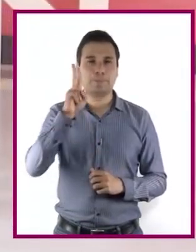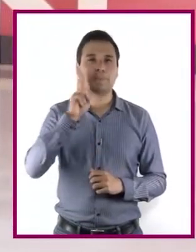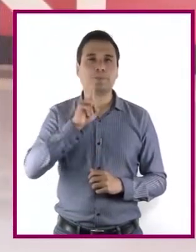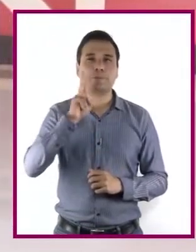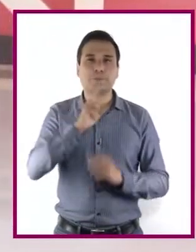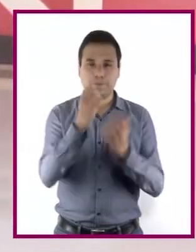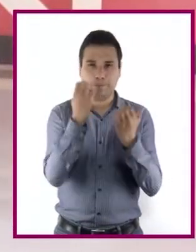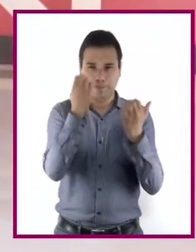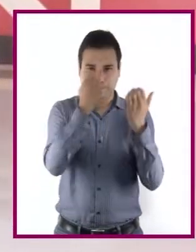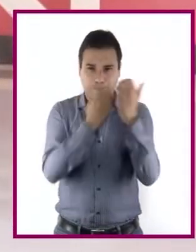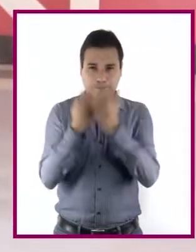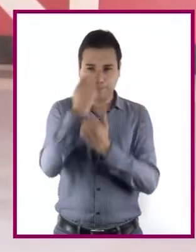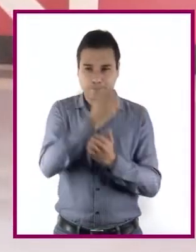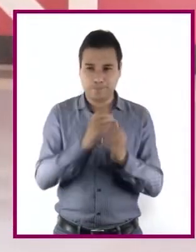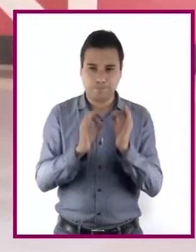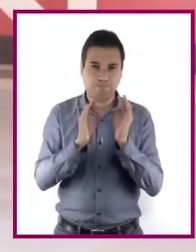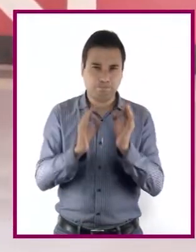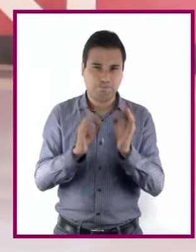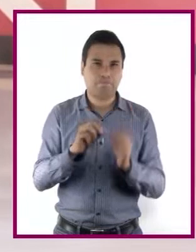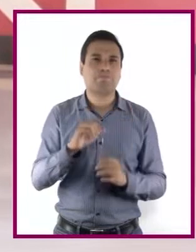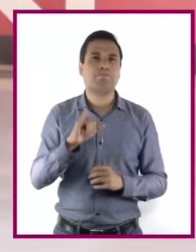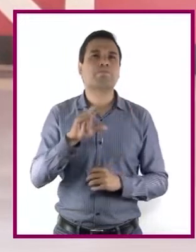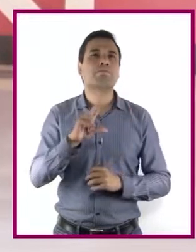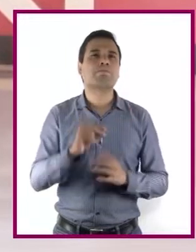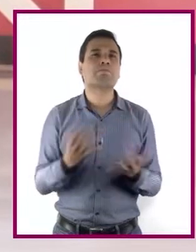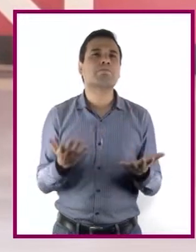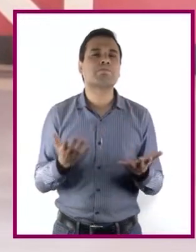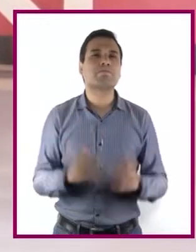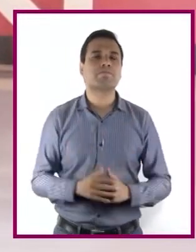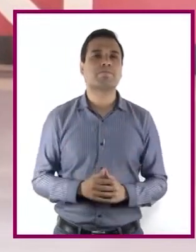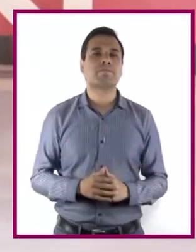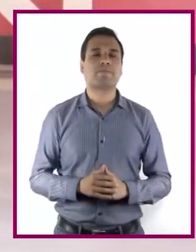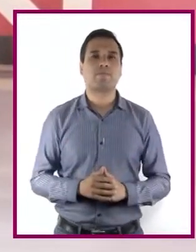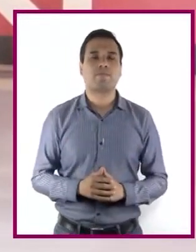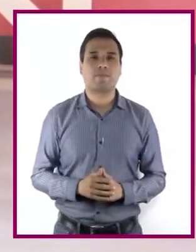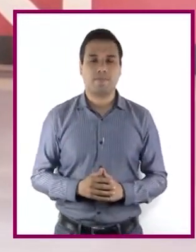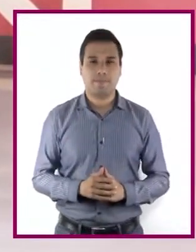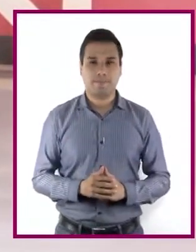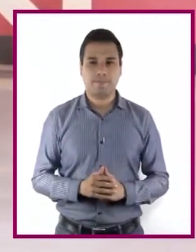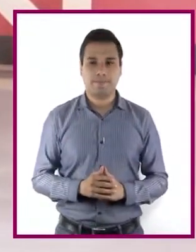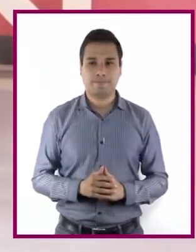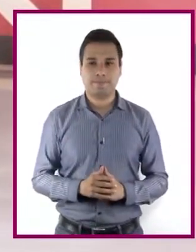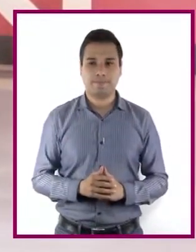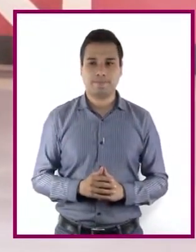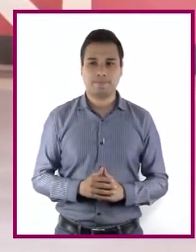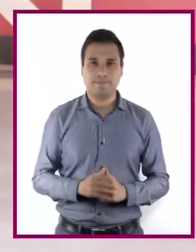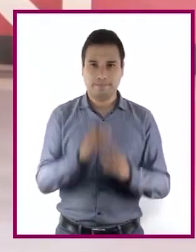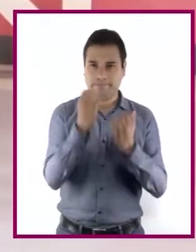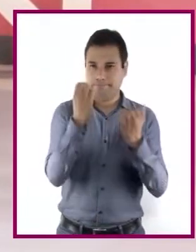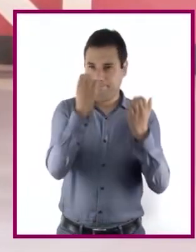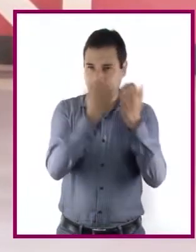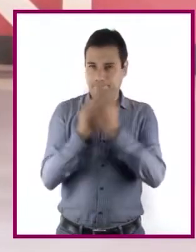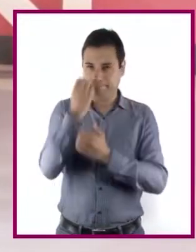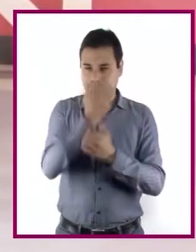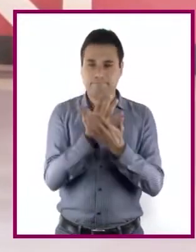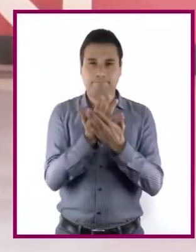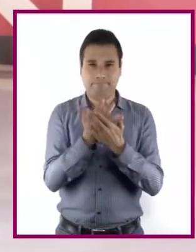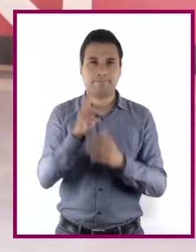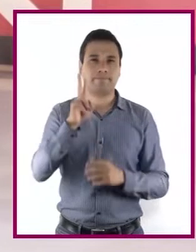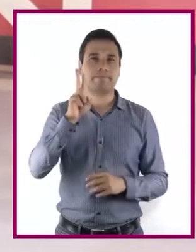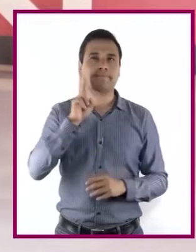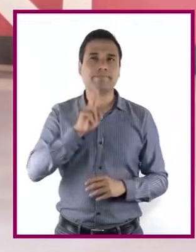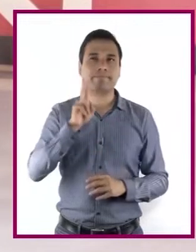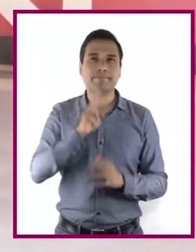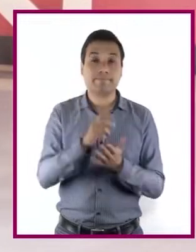reflexionar sobre la evaluación de la obra y cómo es la mejor manera de llevarla a cabo. Pero antes de empezar la evaluación, ayudemos a